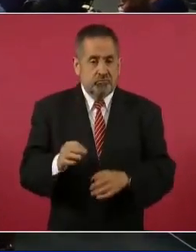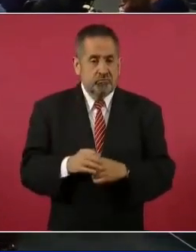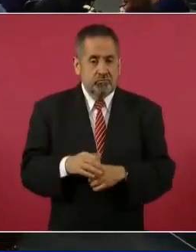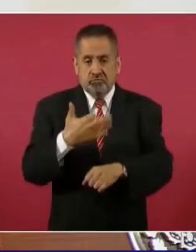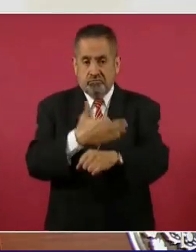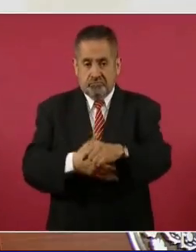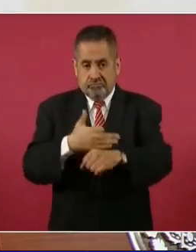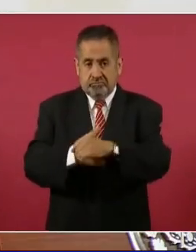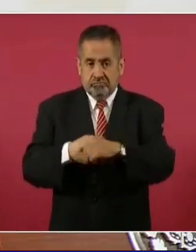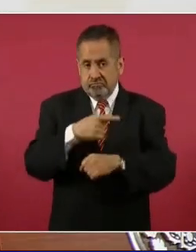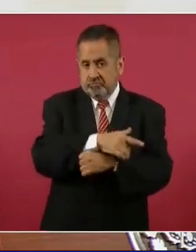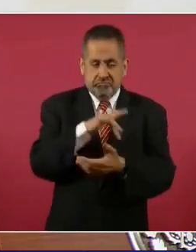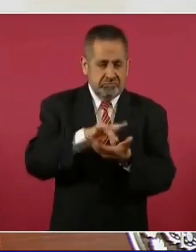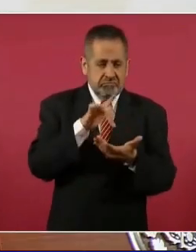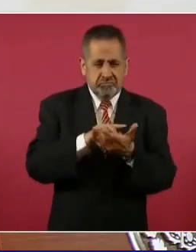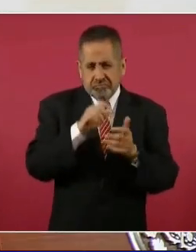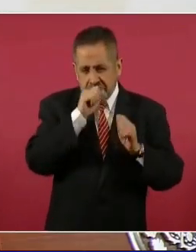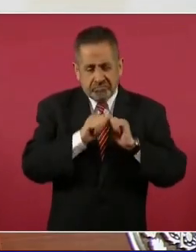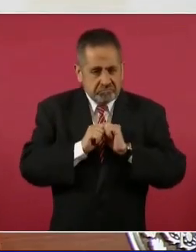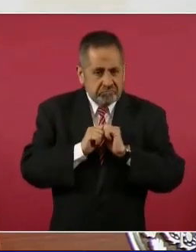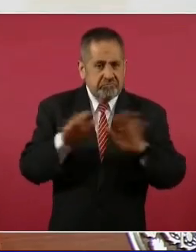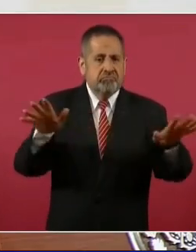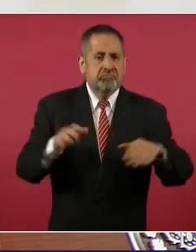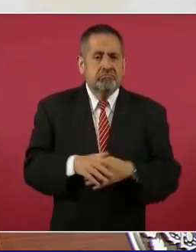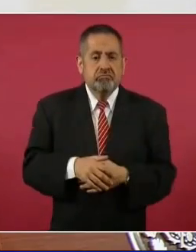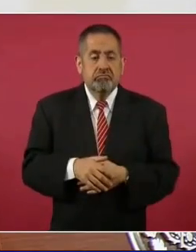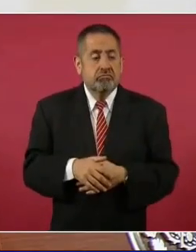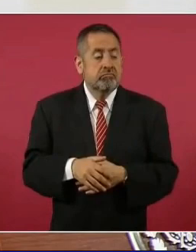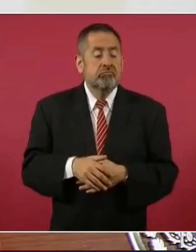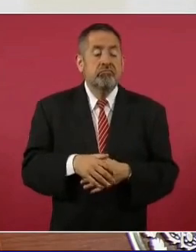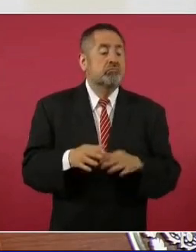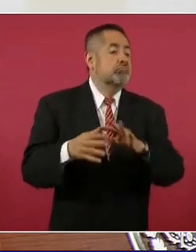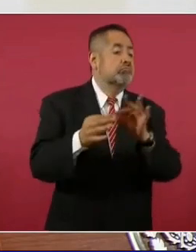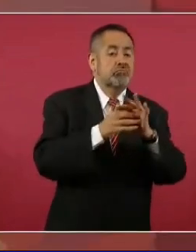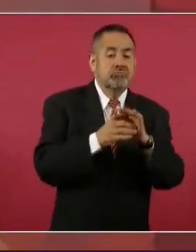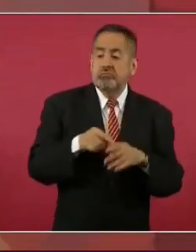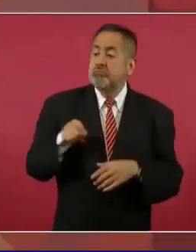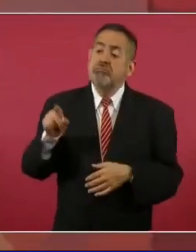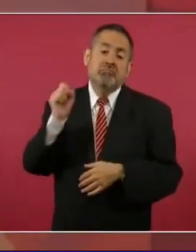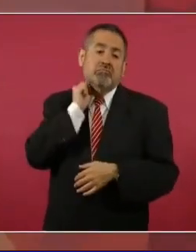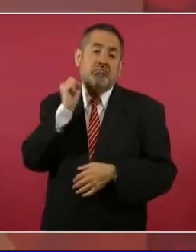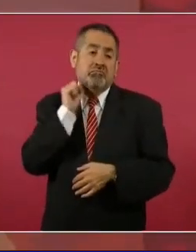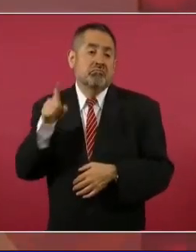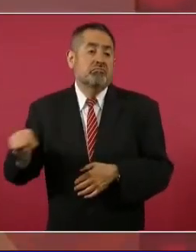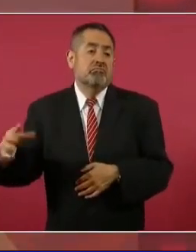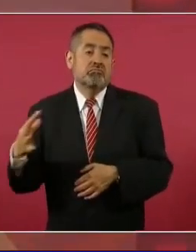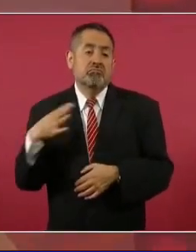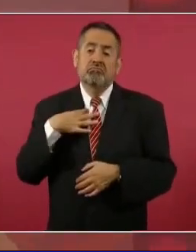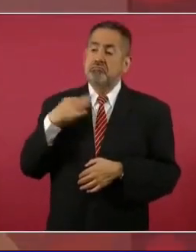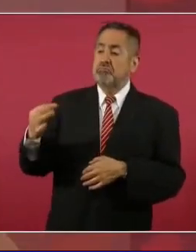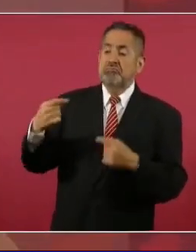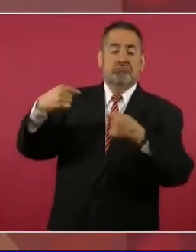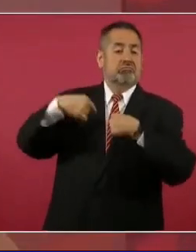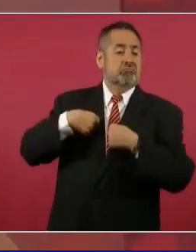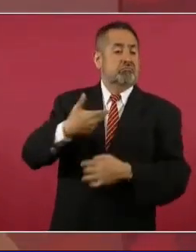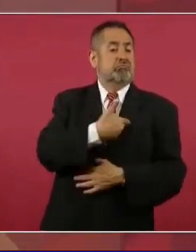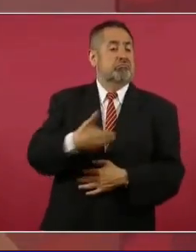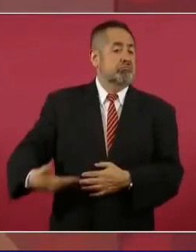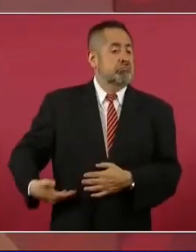en la tarde, diciéndoles, me nombró el Senado presidente de